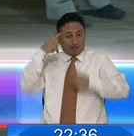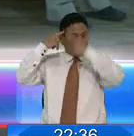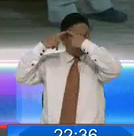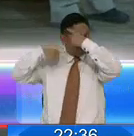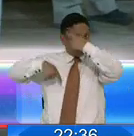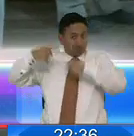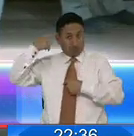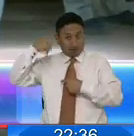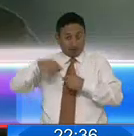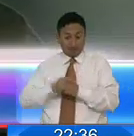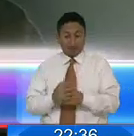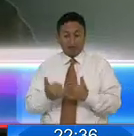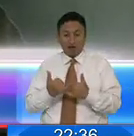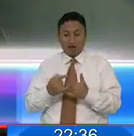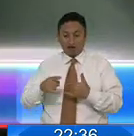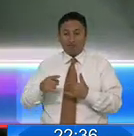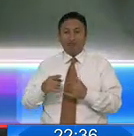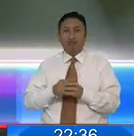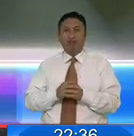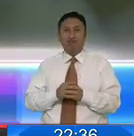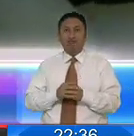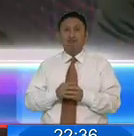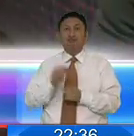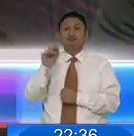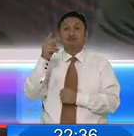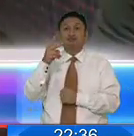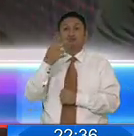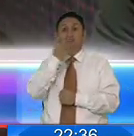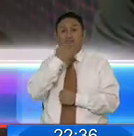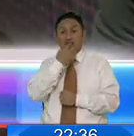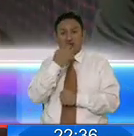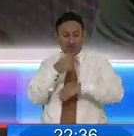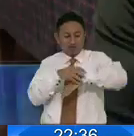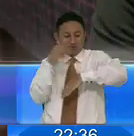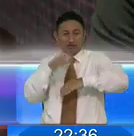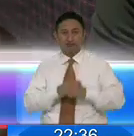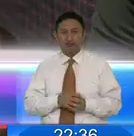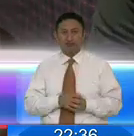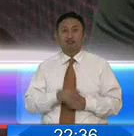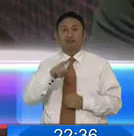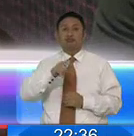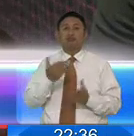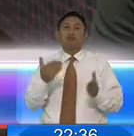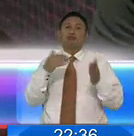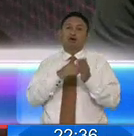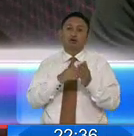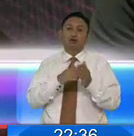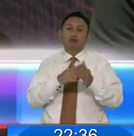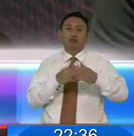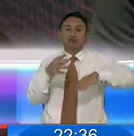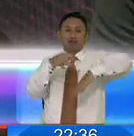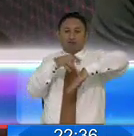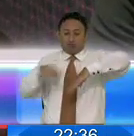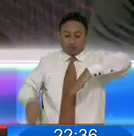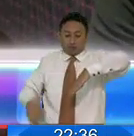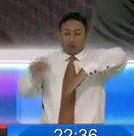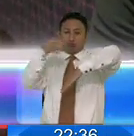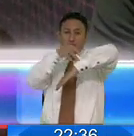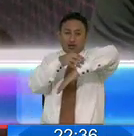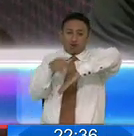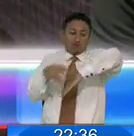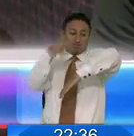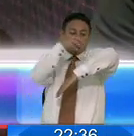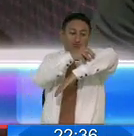estaba con quemaduras de hasta segundo grado lo que me dijo necesito auto injertos de su pierna derecha que es la donadora